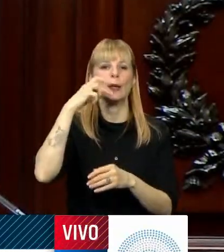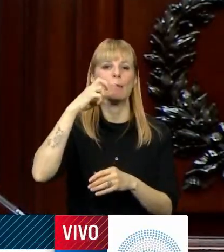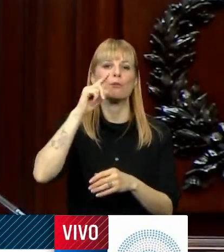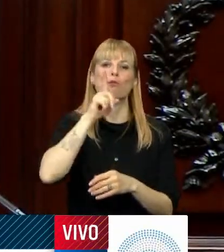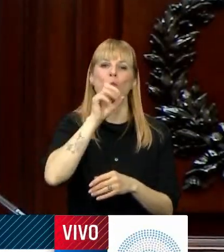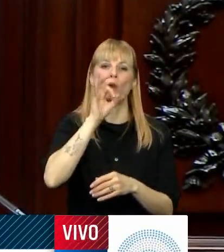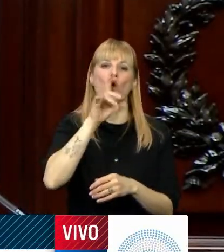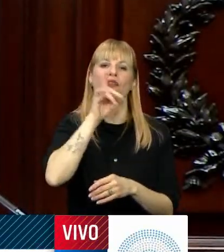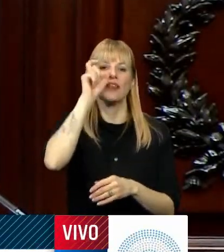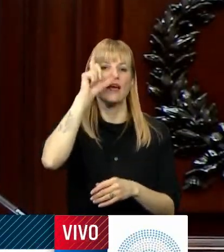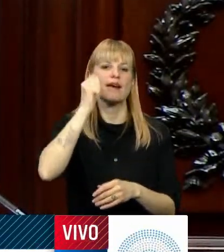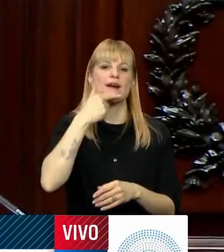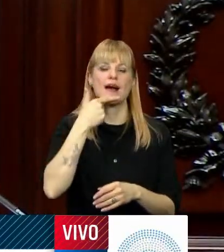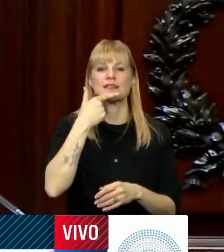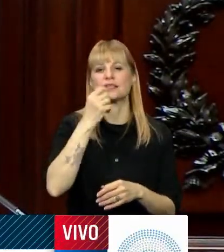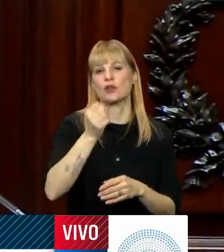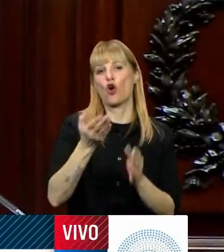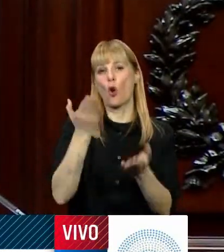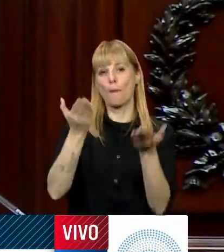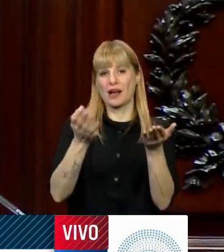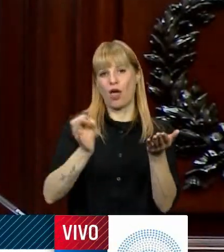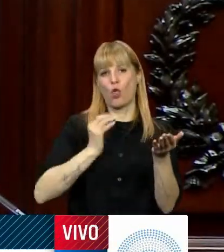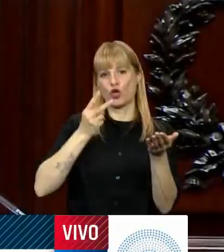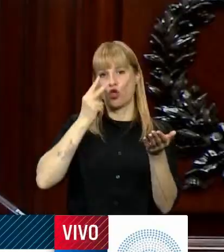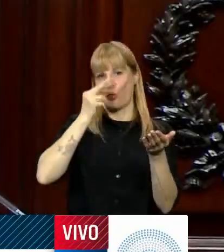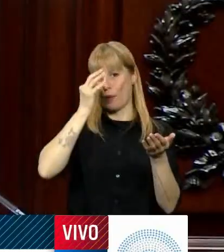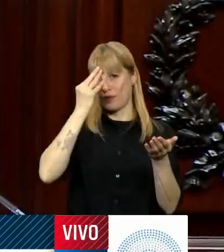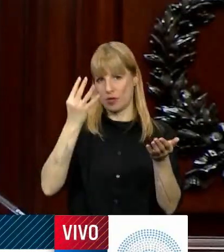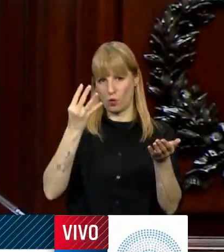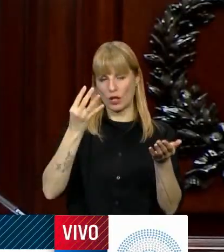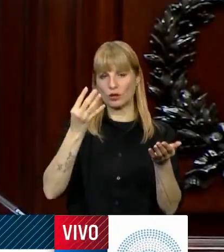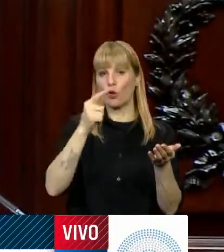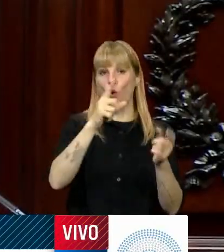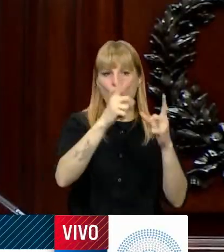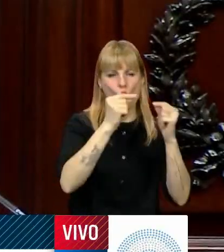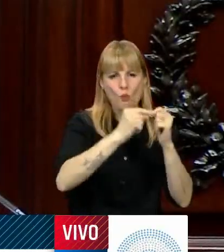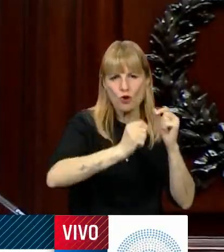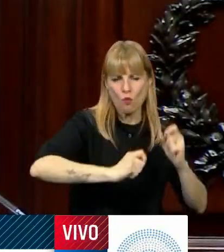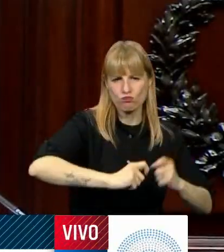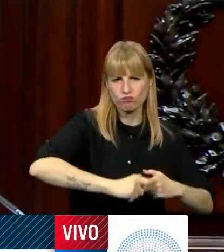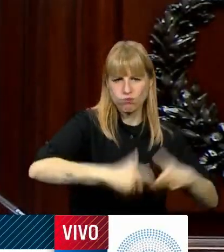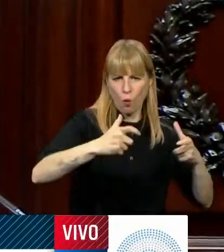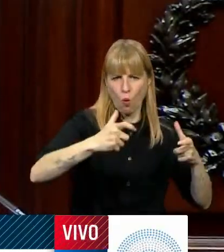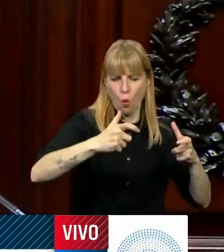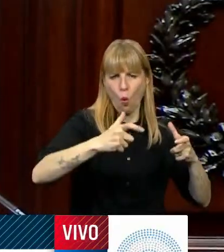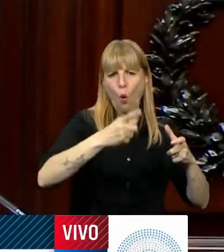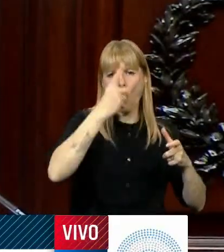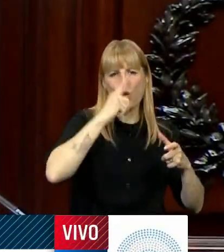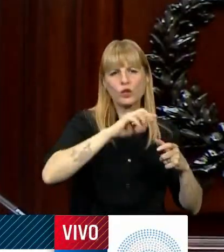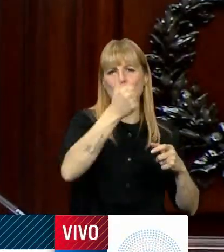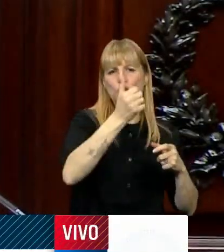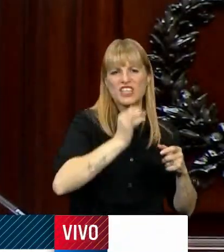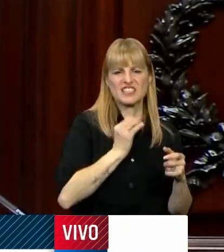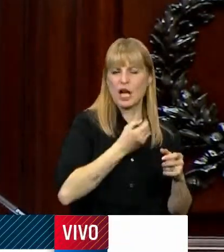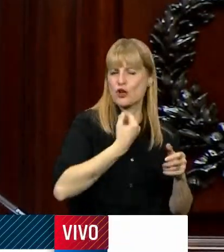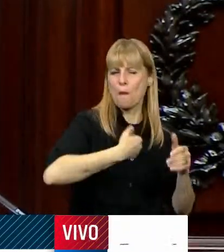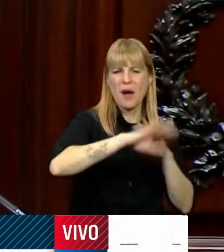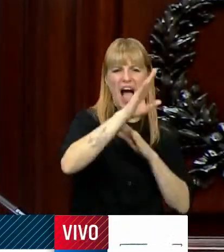2024, alcanzando el número más alto de operaciones en los últimos 6 años, con más de